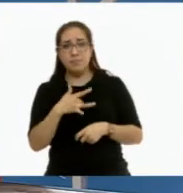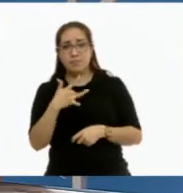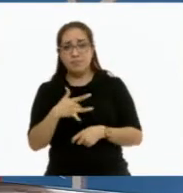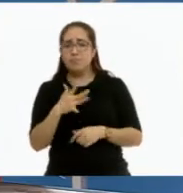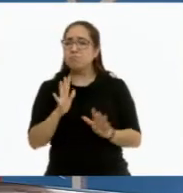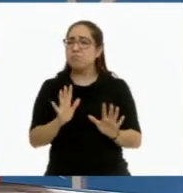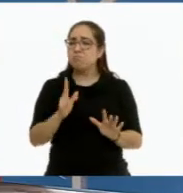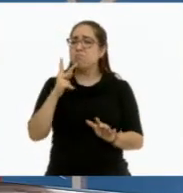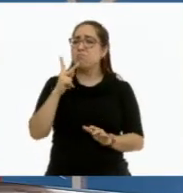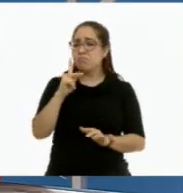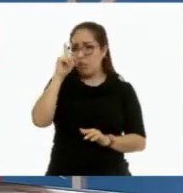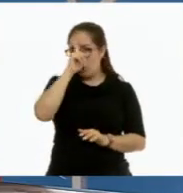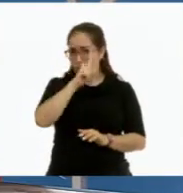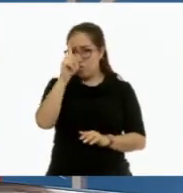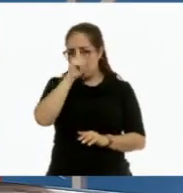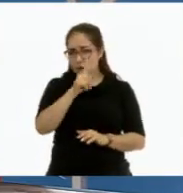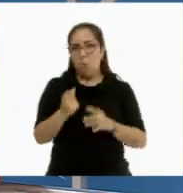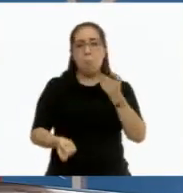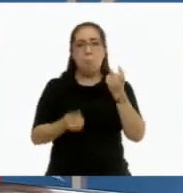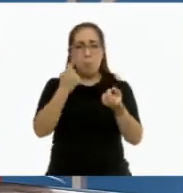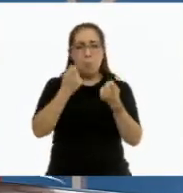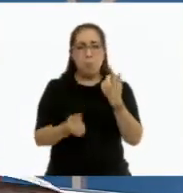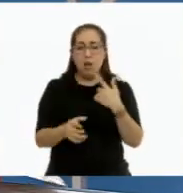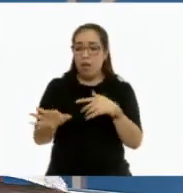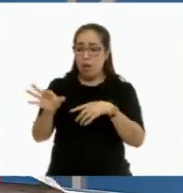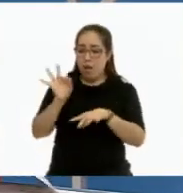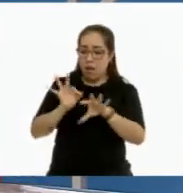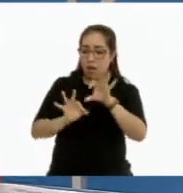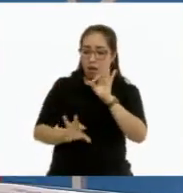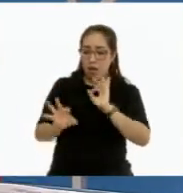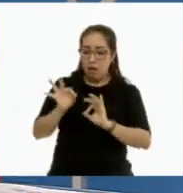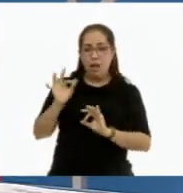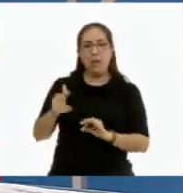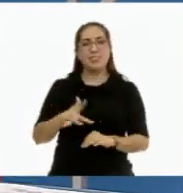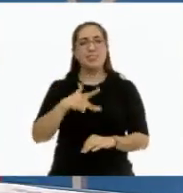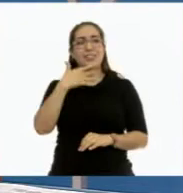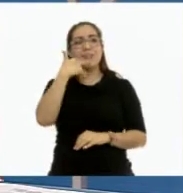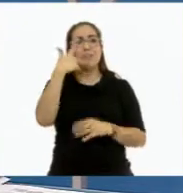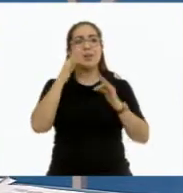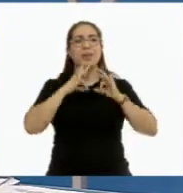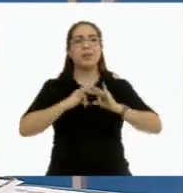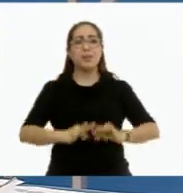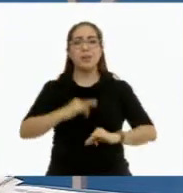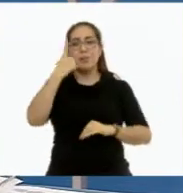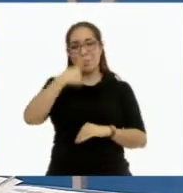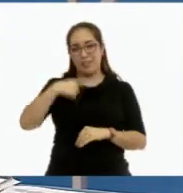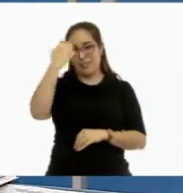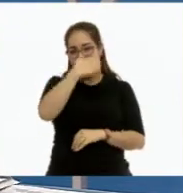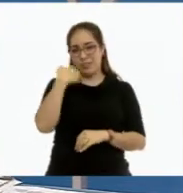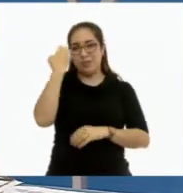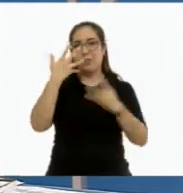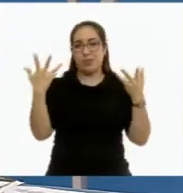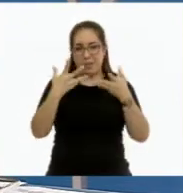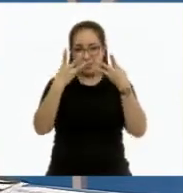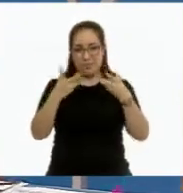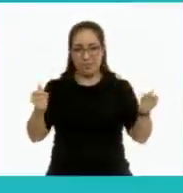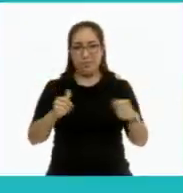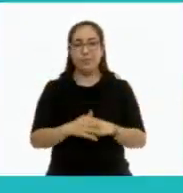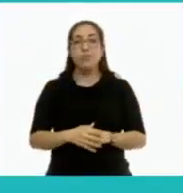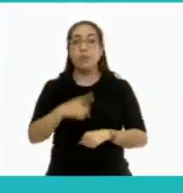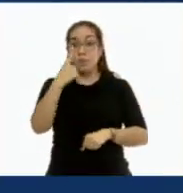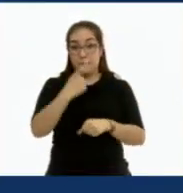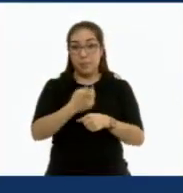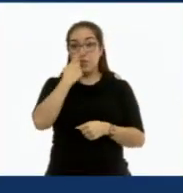seguimos estos consejos, seguramente vamos a presentar un buen examen. El primer consejo nos dice leer